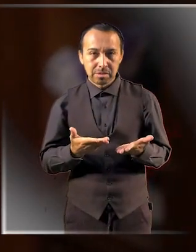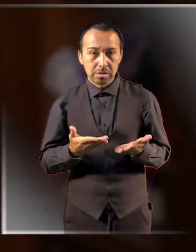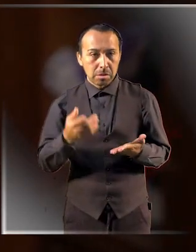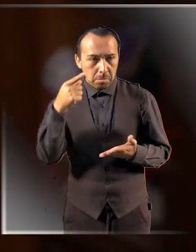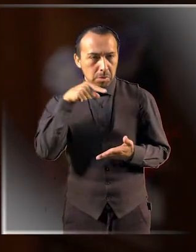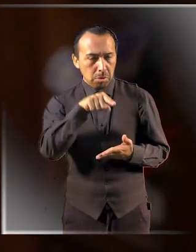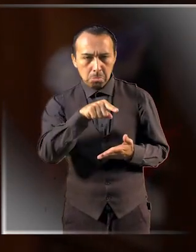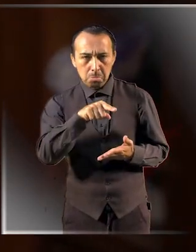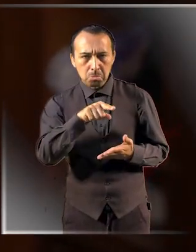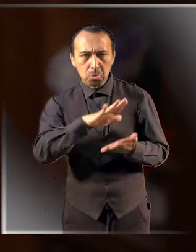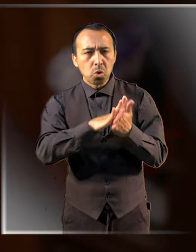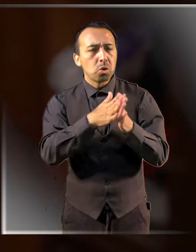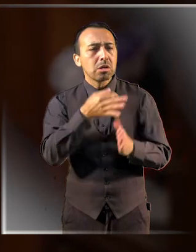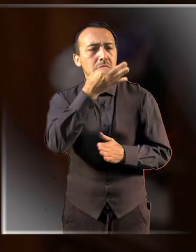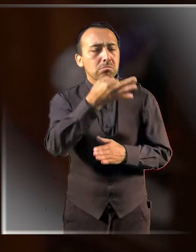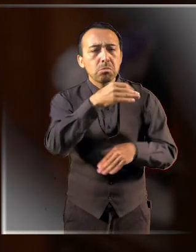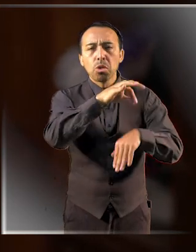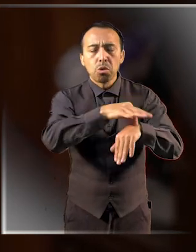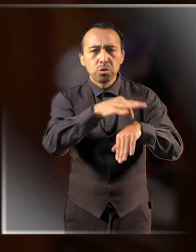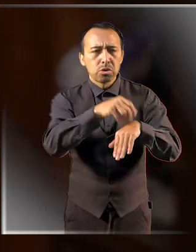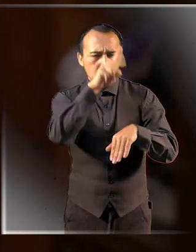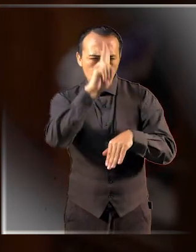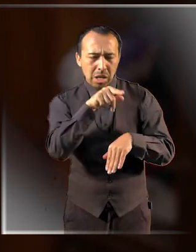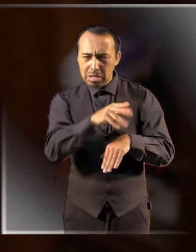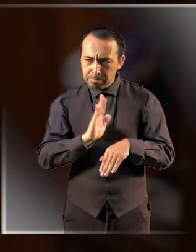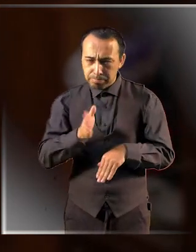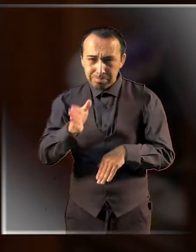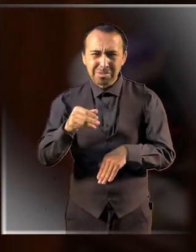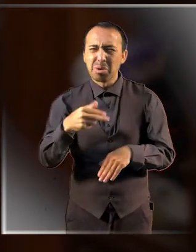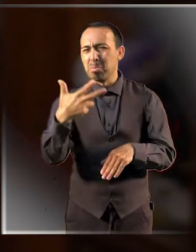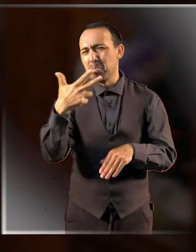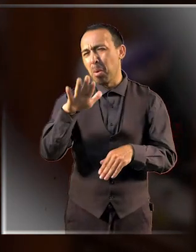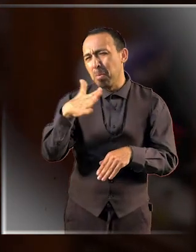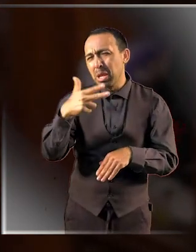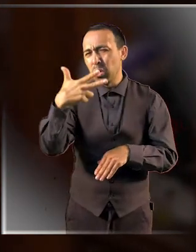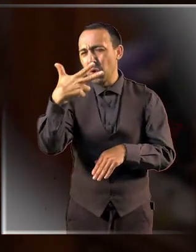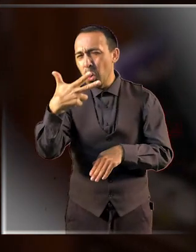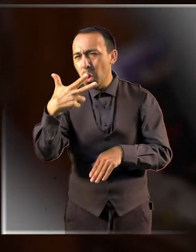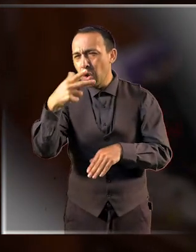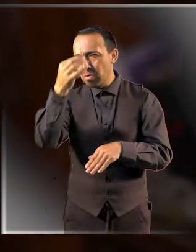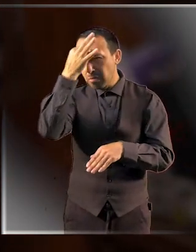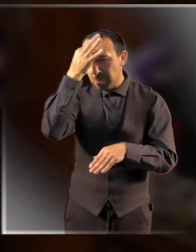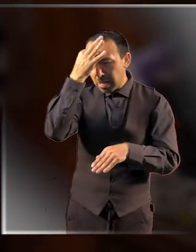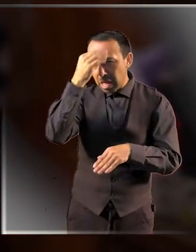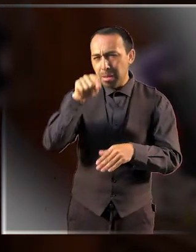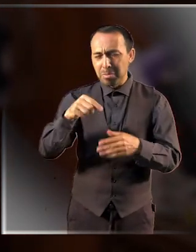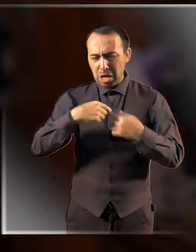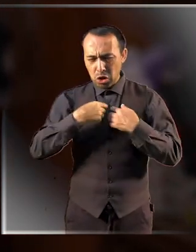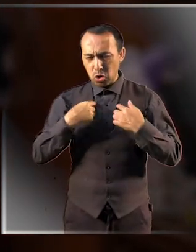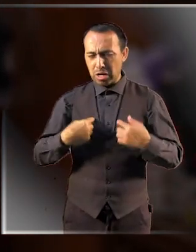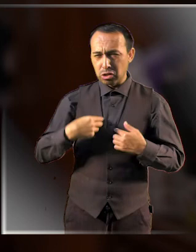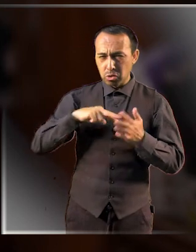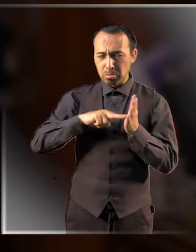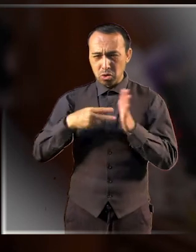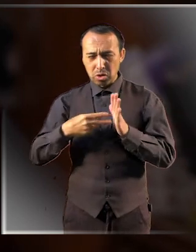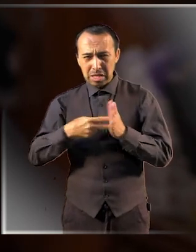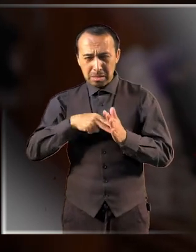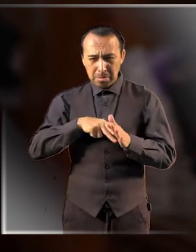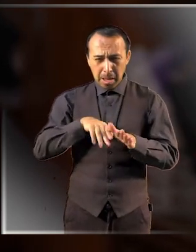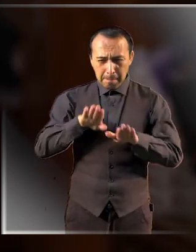Contra todos los pronósticos, él salió, él tenía como con 8 enfermedades de base. Corazón, pie